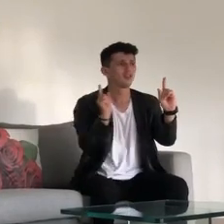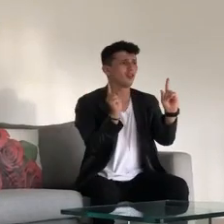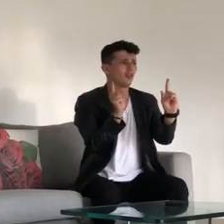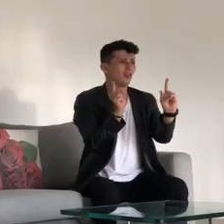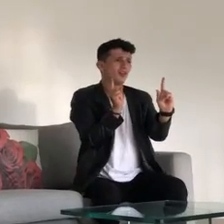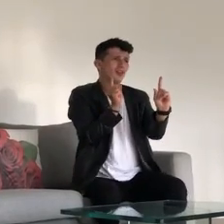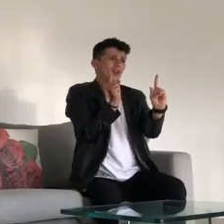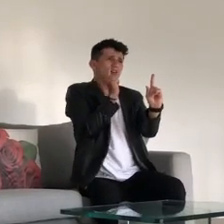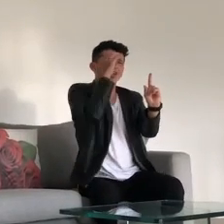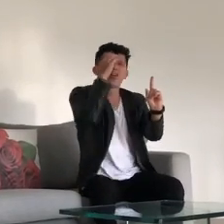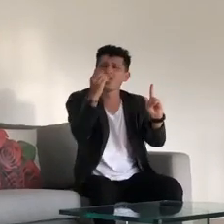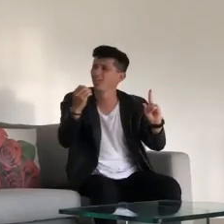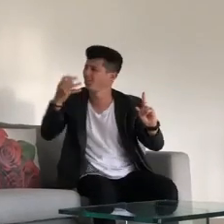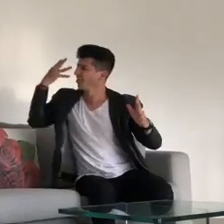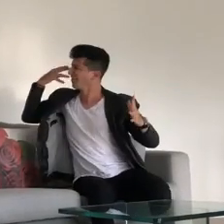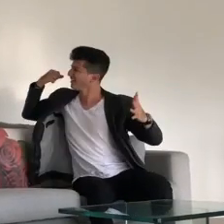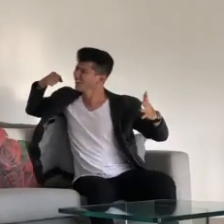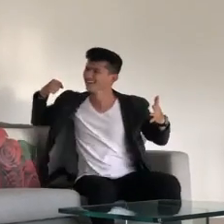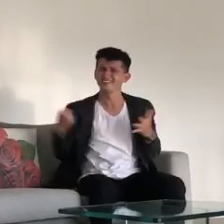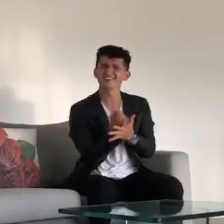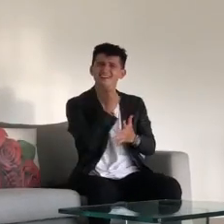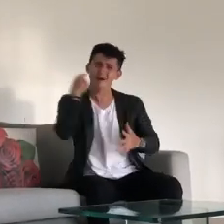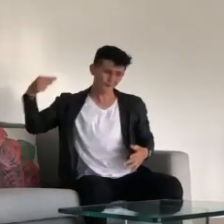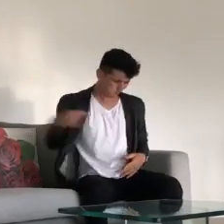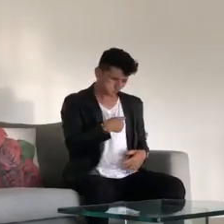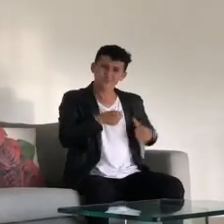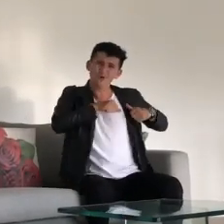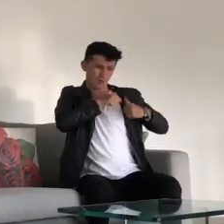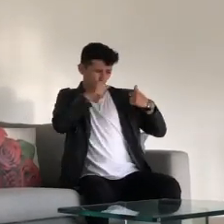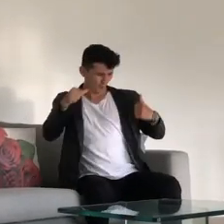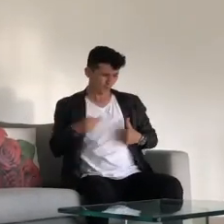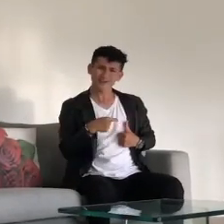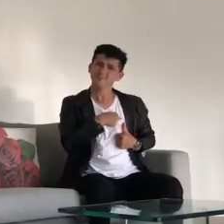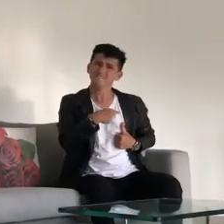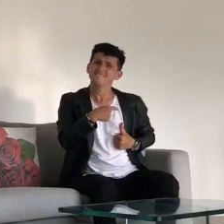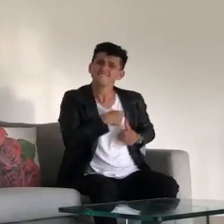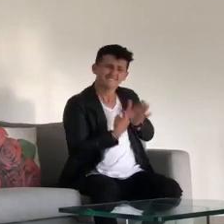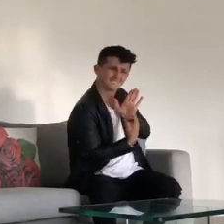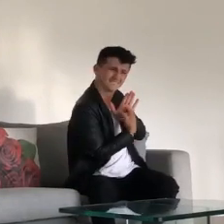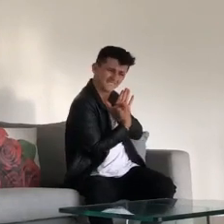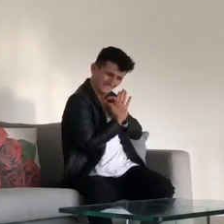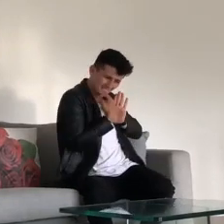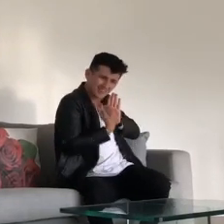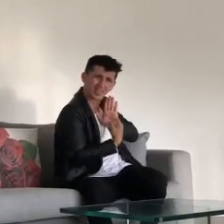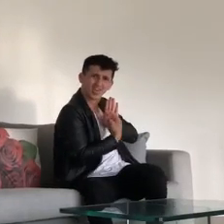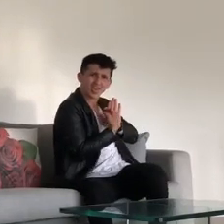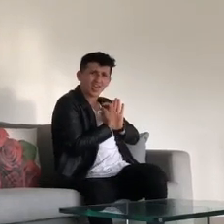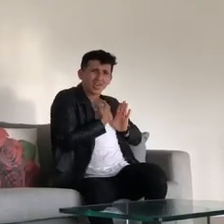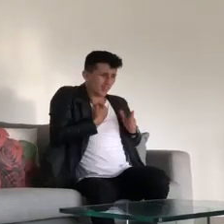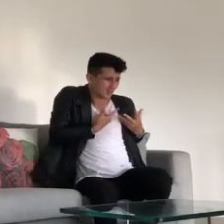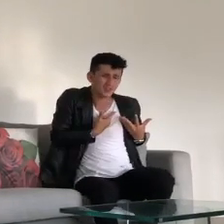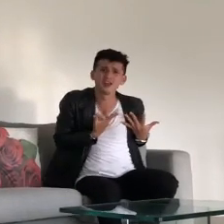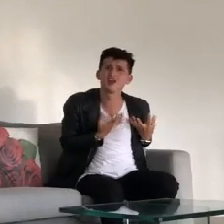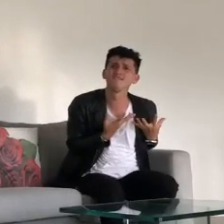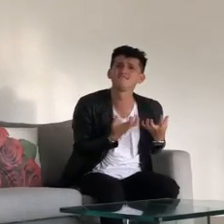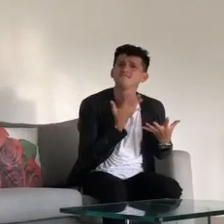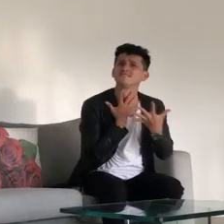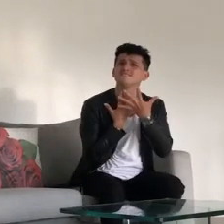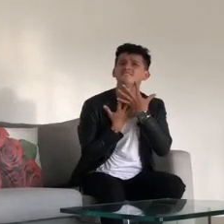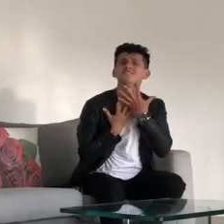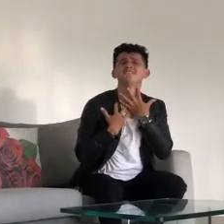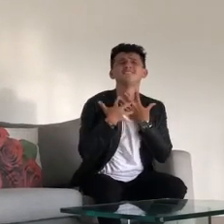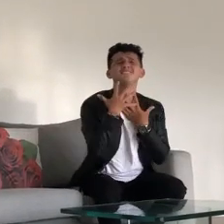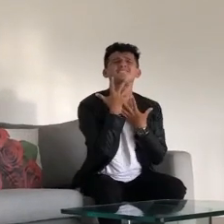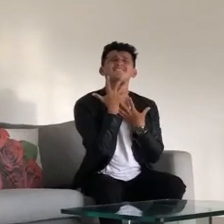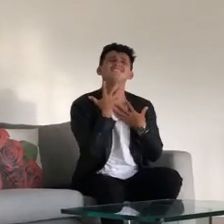me olvida. Y el corazón es que no puede parar de